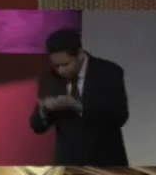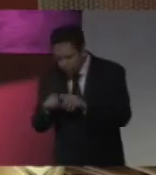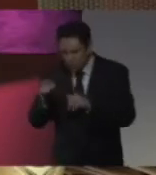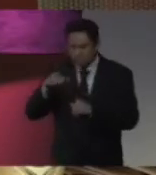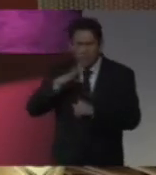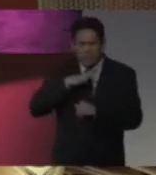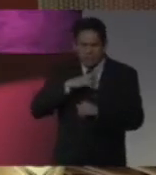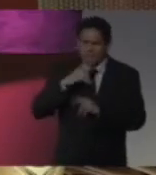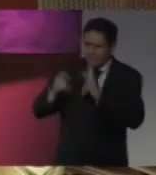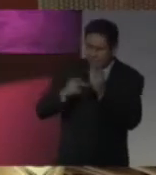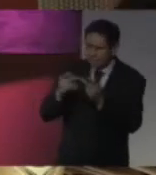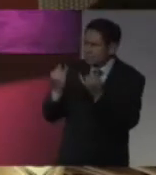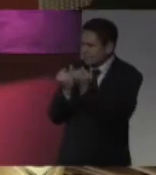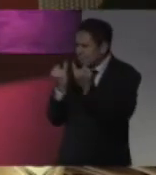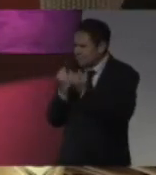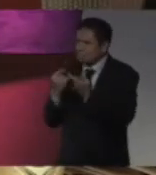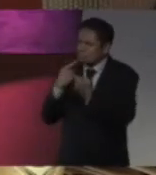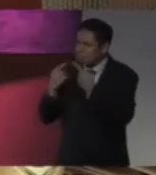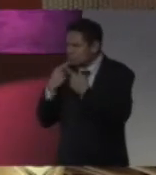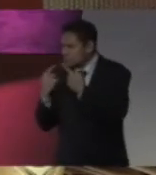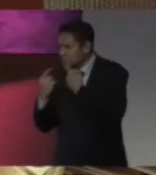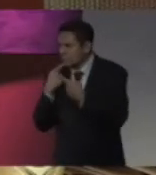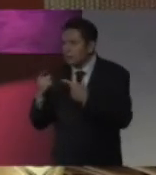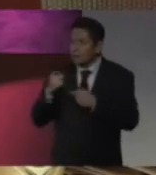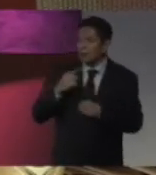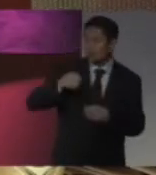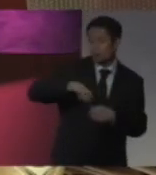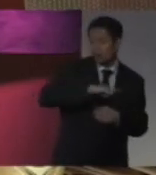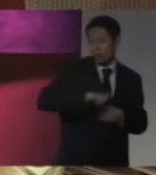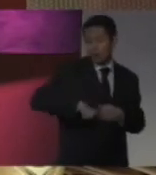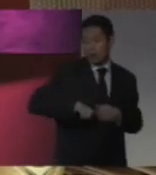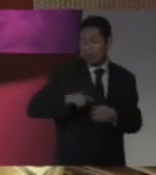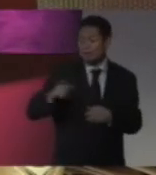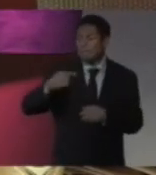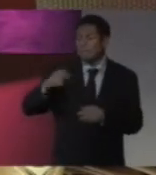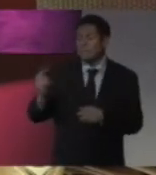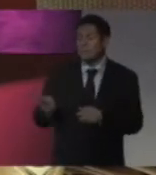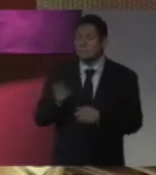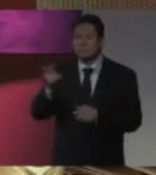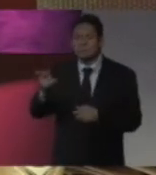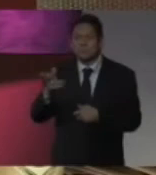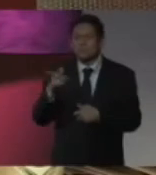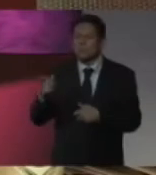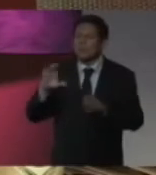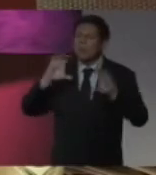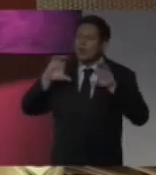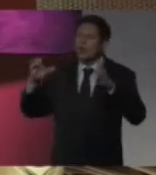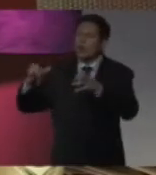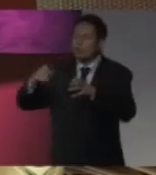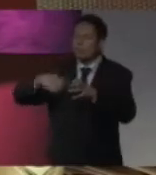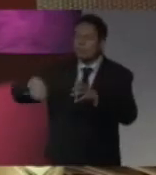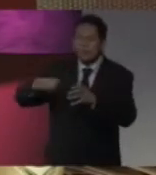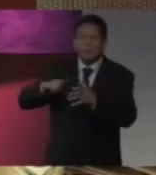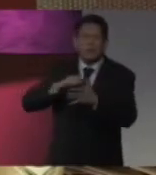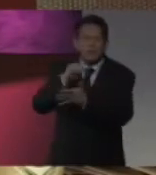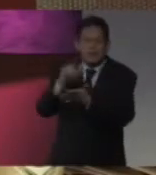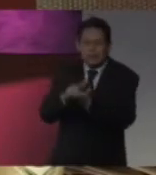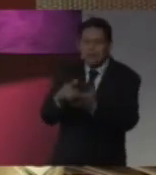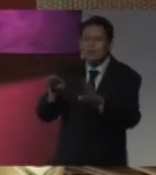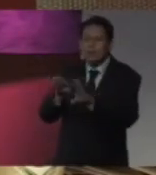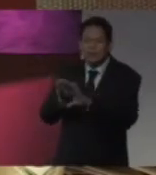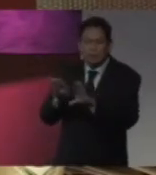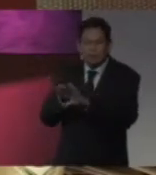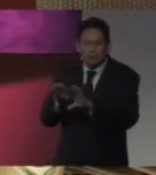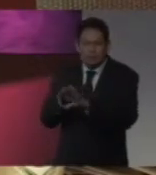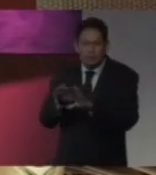tuyas, y una respuesta que tenían las autoridades comunales era que en el mundo comunal y en el derecho comunal no hay tal escisión entre